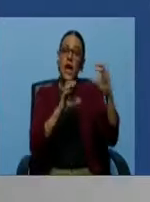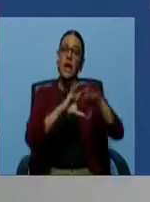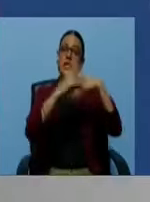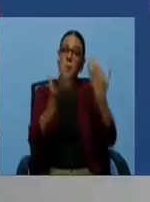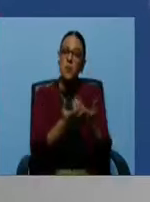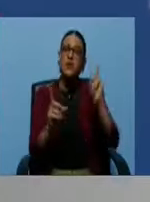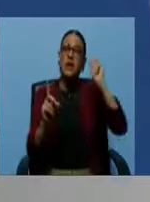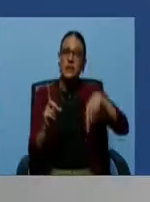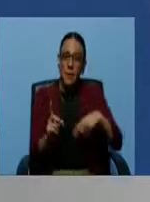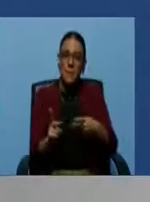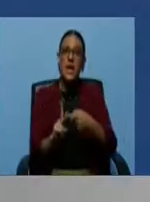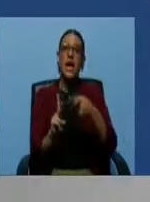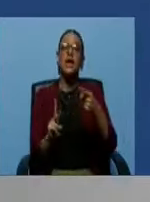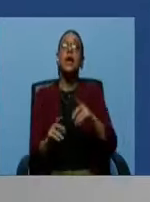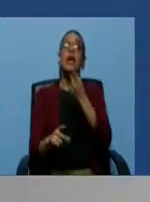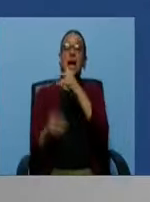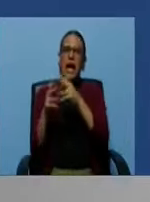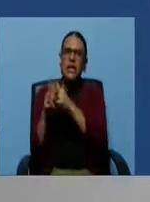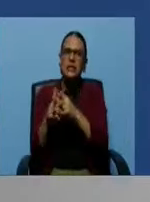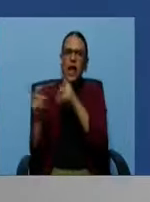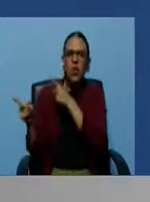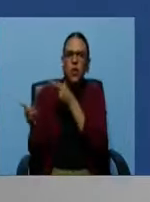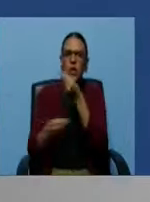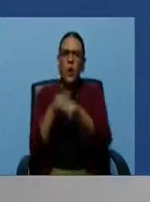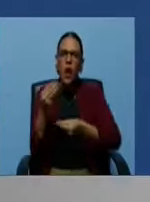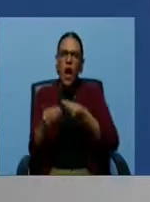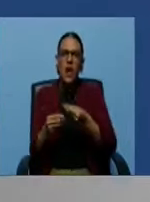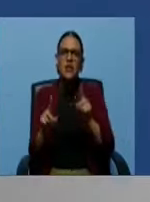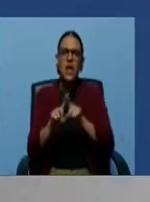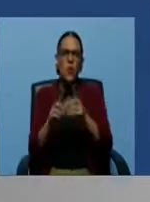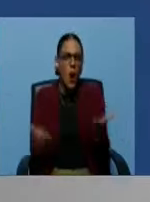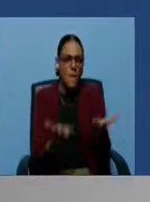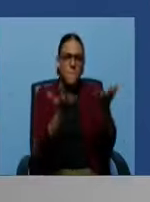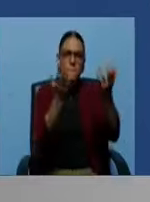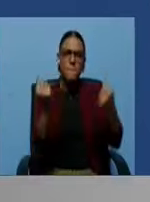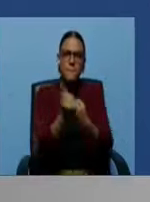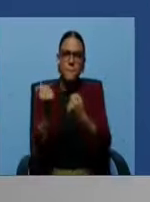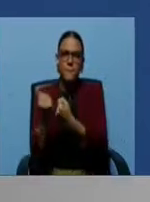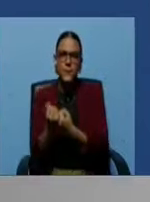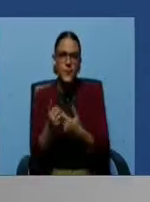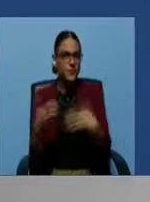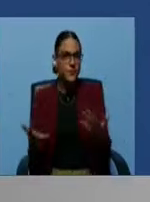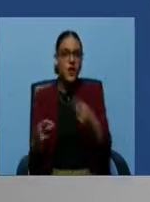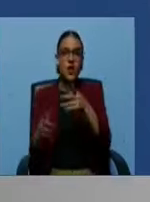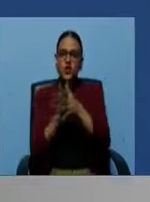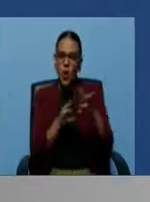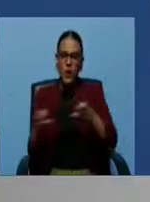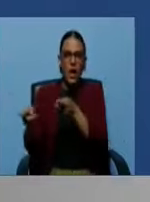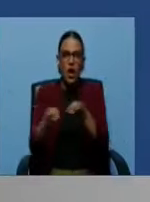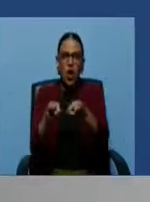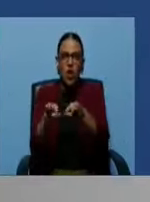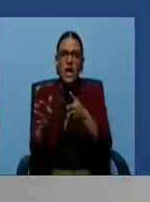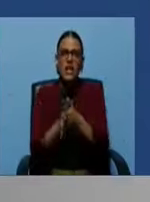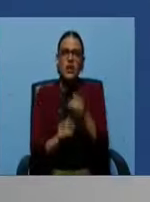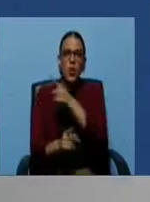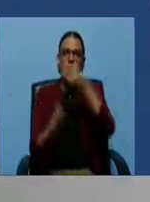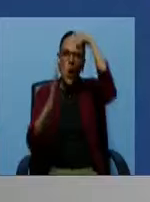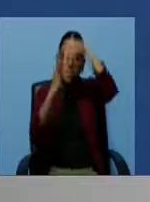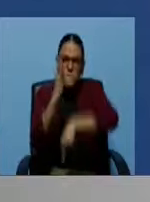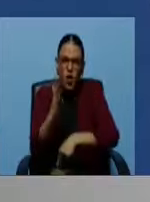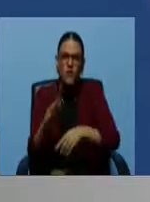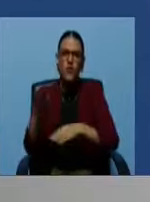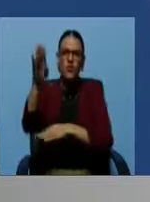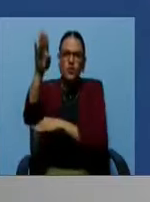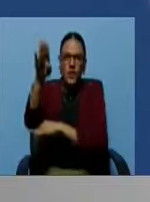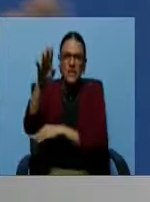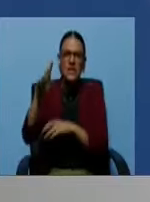al papel de los Estados Unidos impulsando esta corriente extremista y fascista